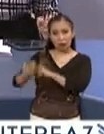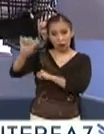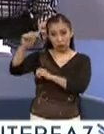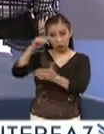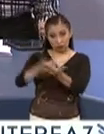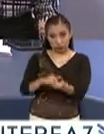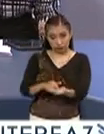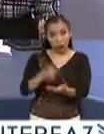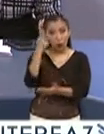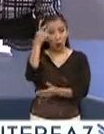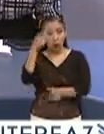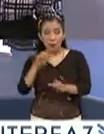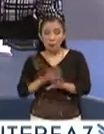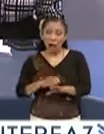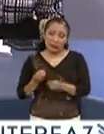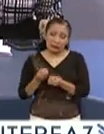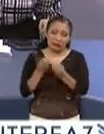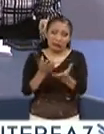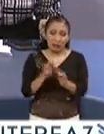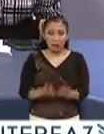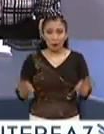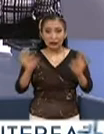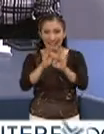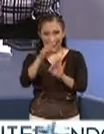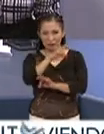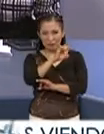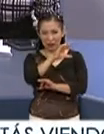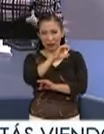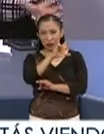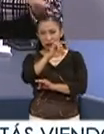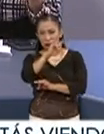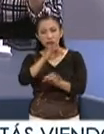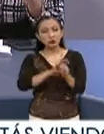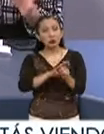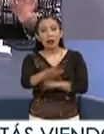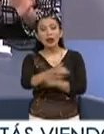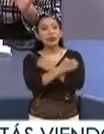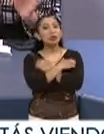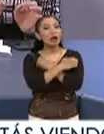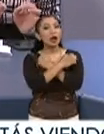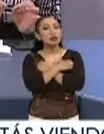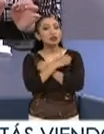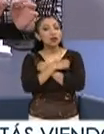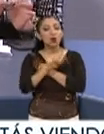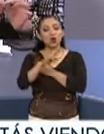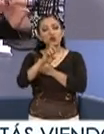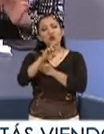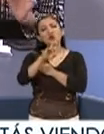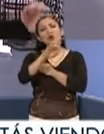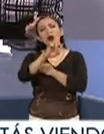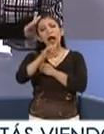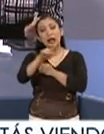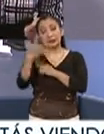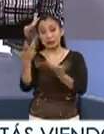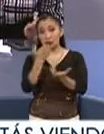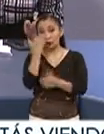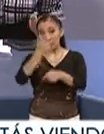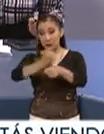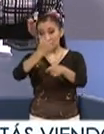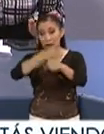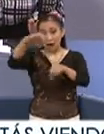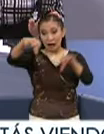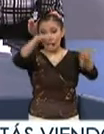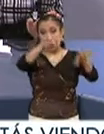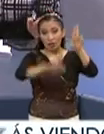extranjero. Uno de los aportes más importantes de la gestión de Vasconcelos fue la educación rural. Se crearon escuelas primarias y